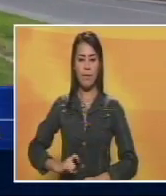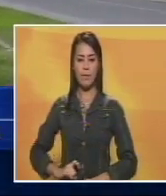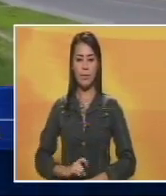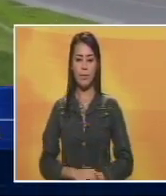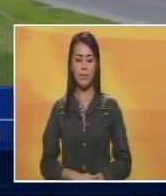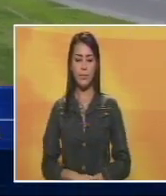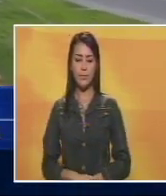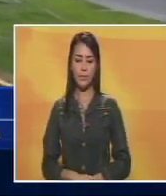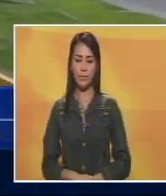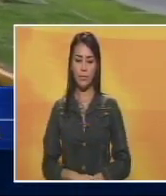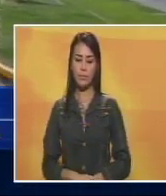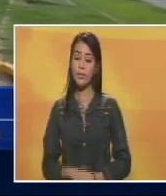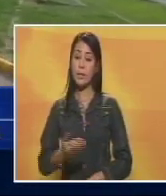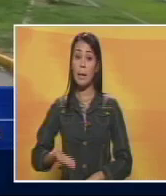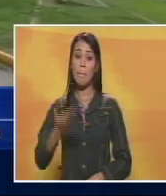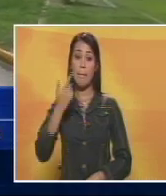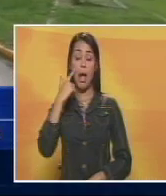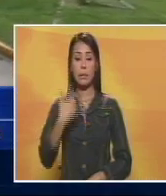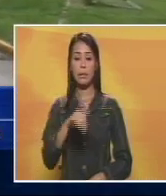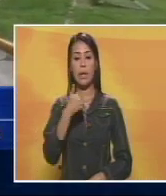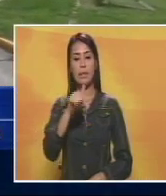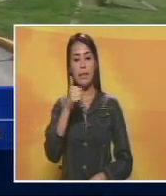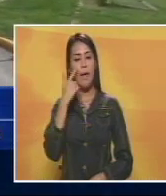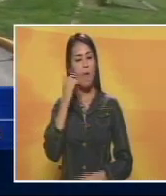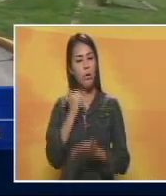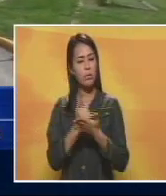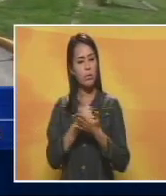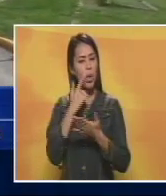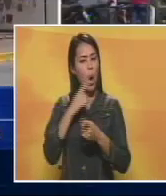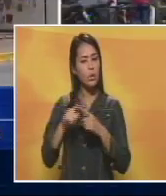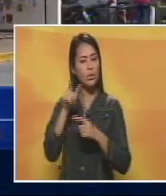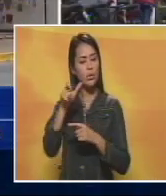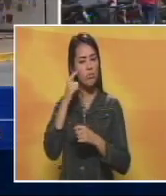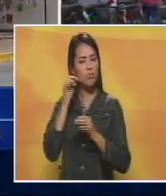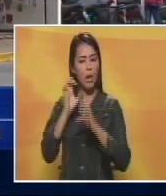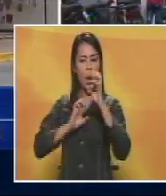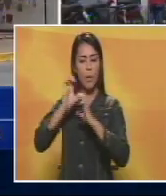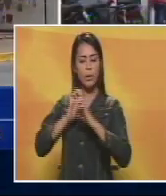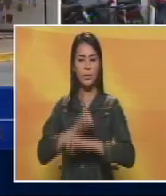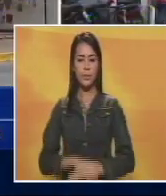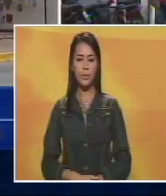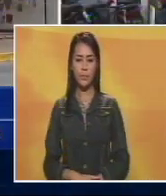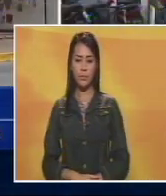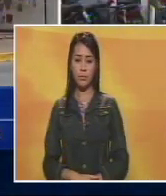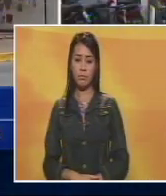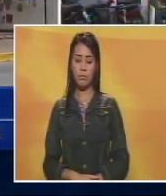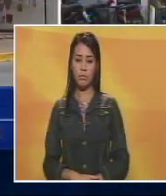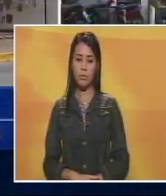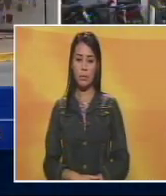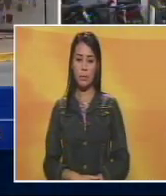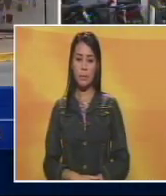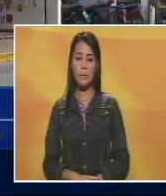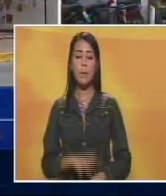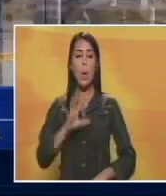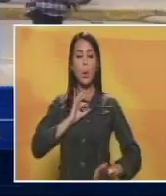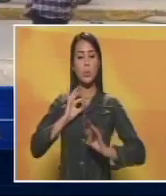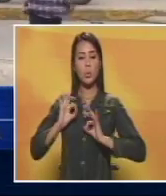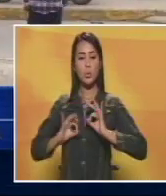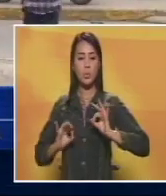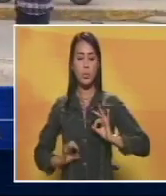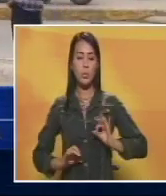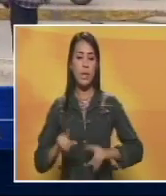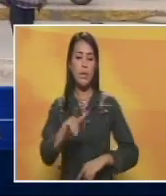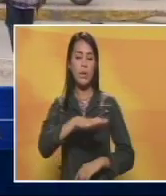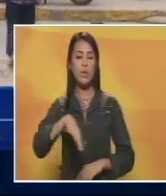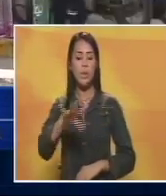podría elevarse a 10 de comprobarse otro caso que ya se encuentra bajo estudio. La mayoría de los contagios ocurren en la